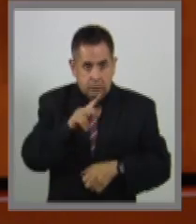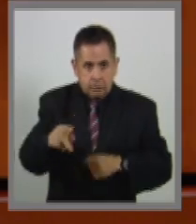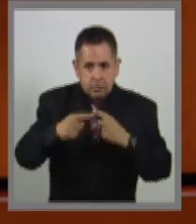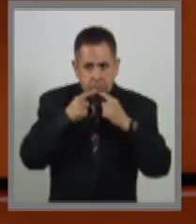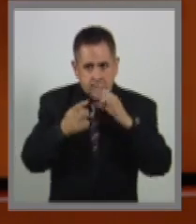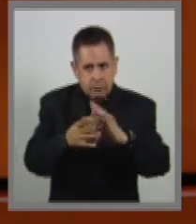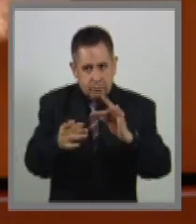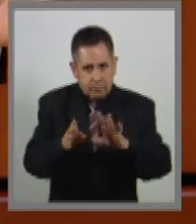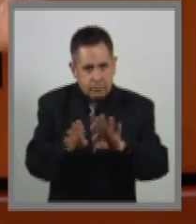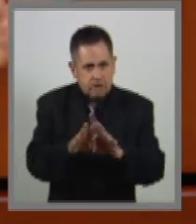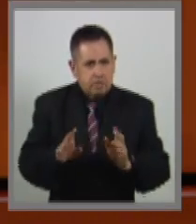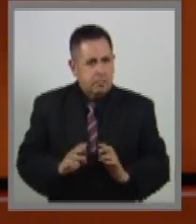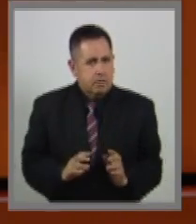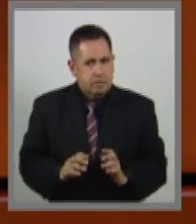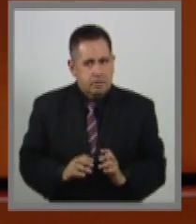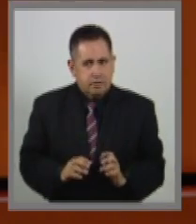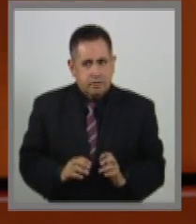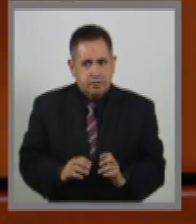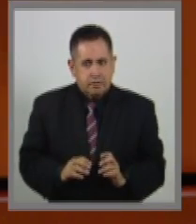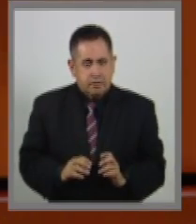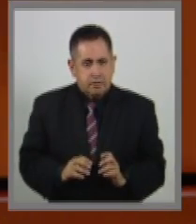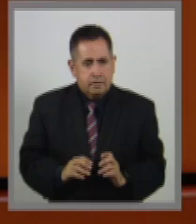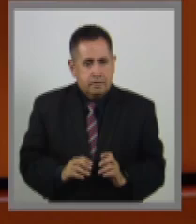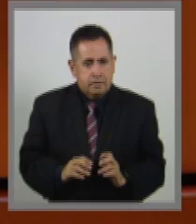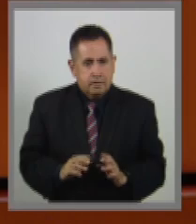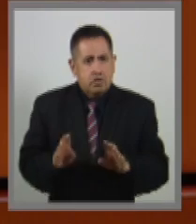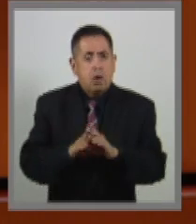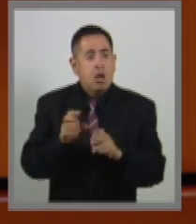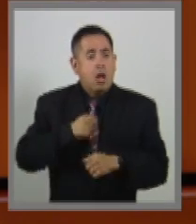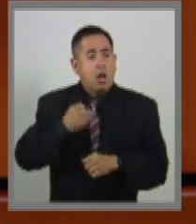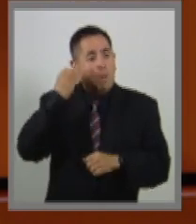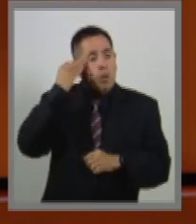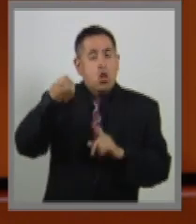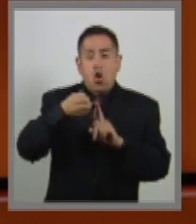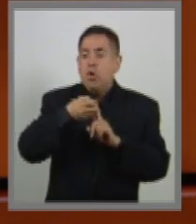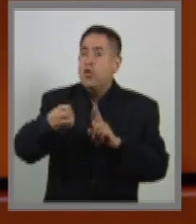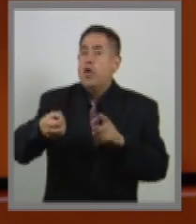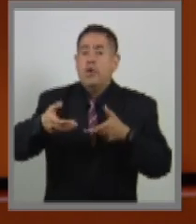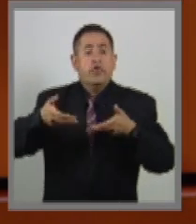y no nada más cuando hay periodo ordinario